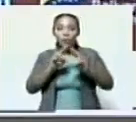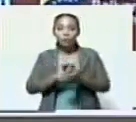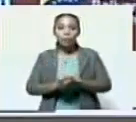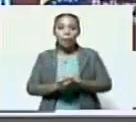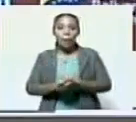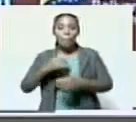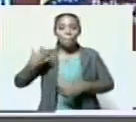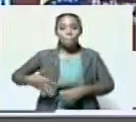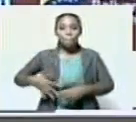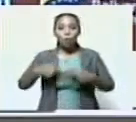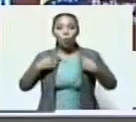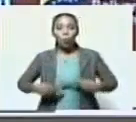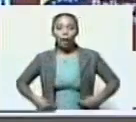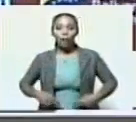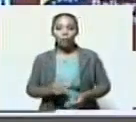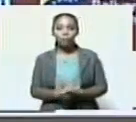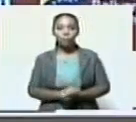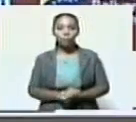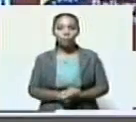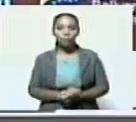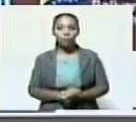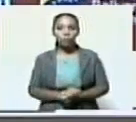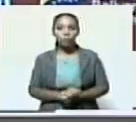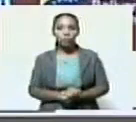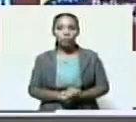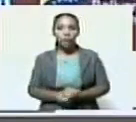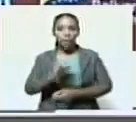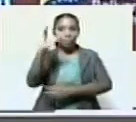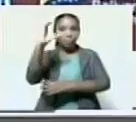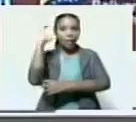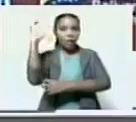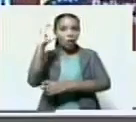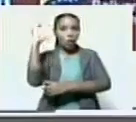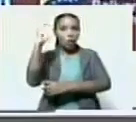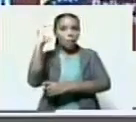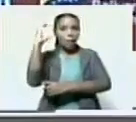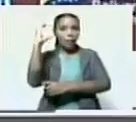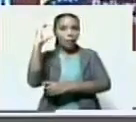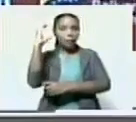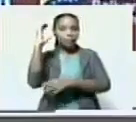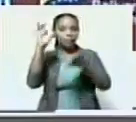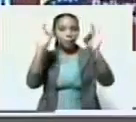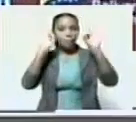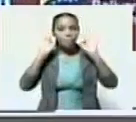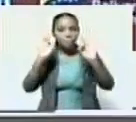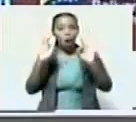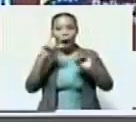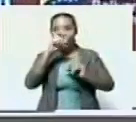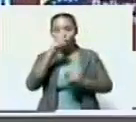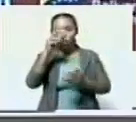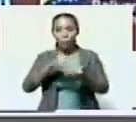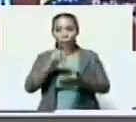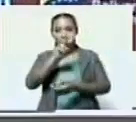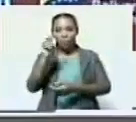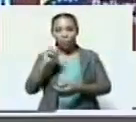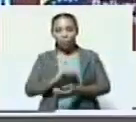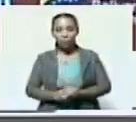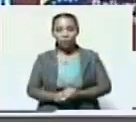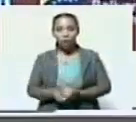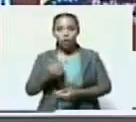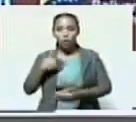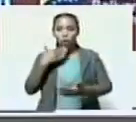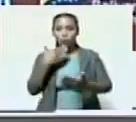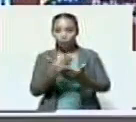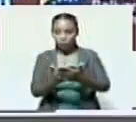los Derechos Humanos de Colombia, específicamente del año 2020. Me permito